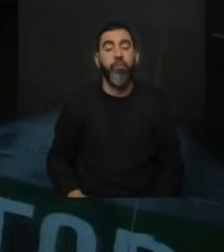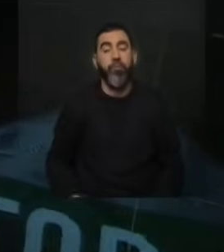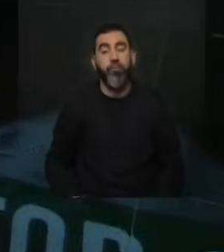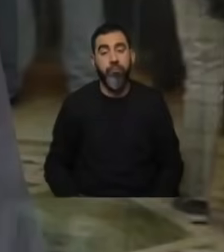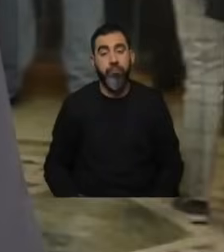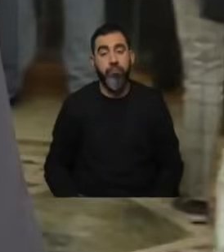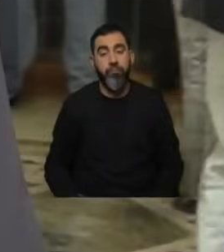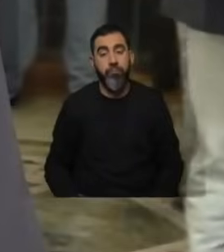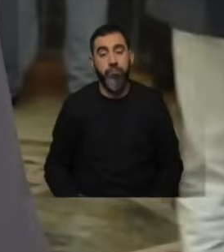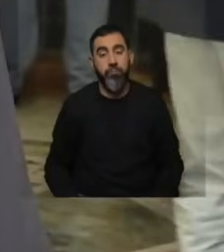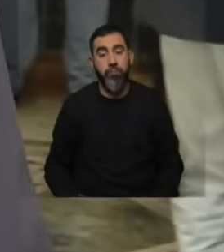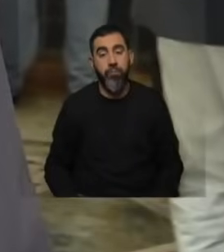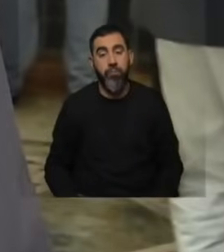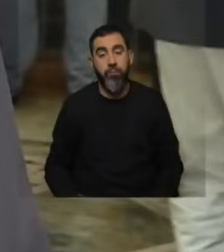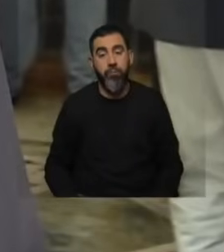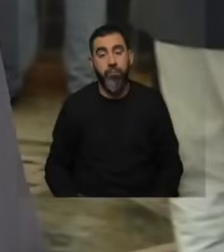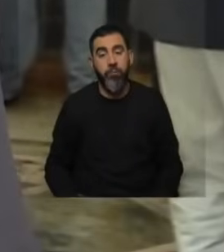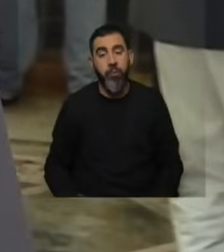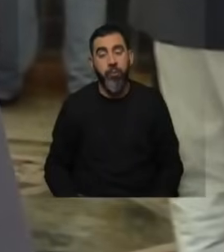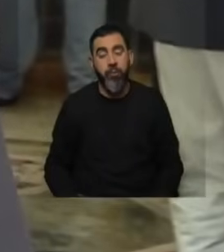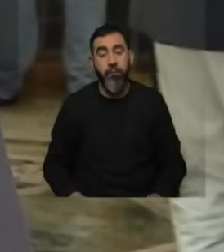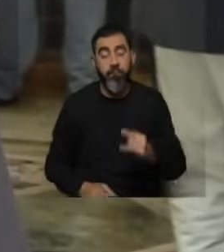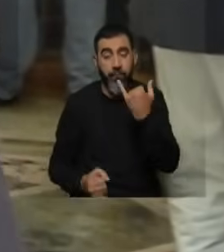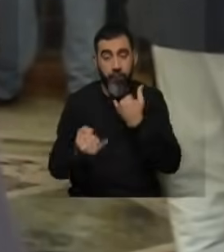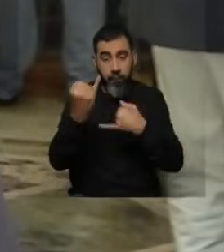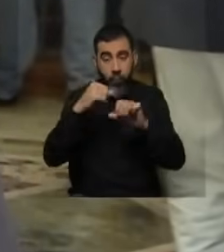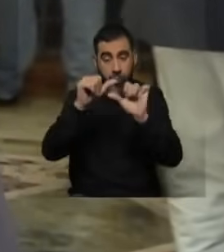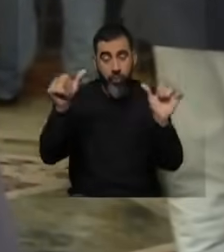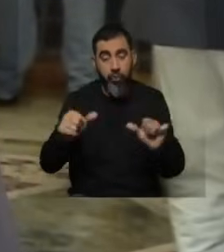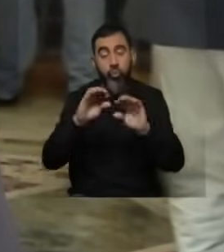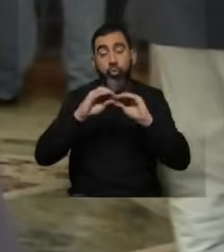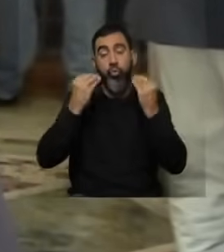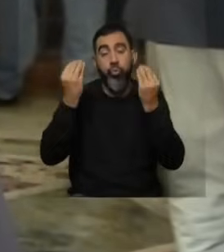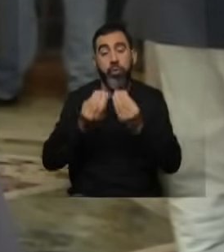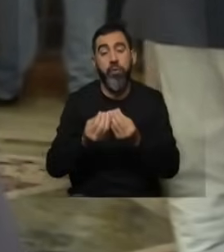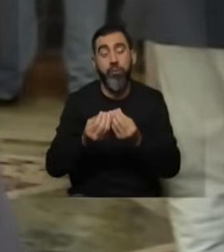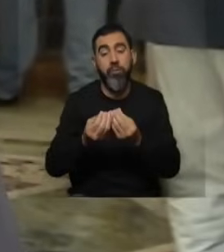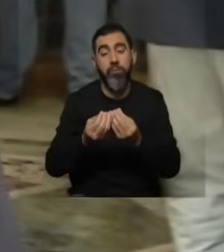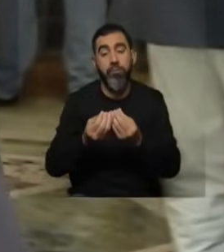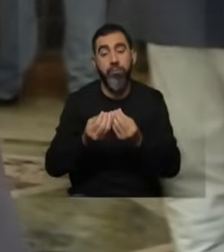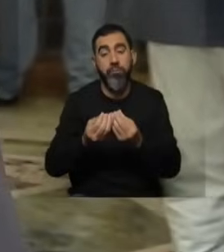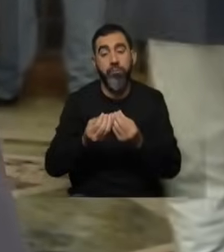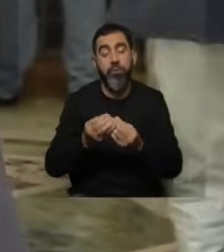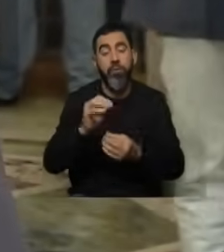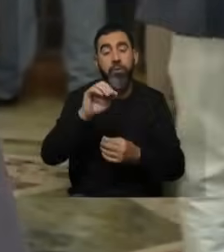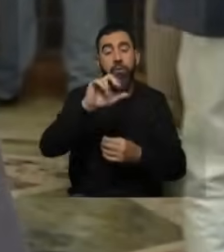población el relevamiento se hizo sobre un total de